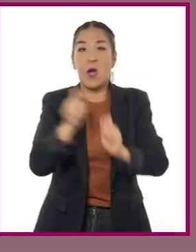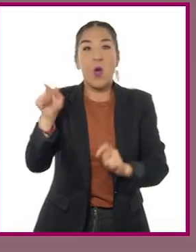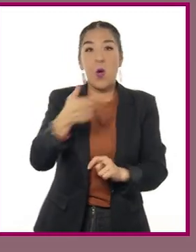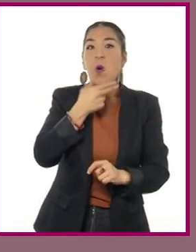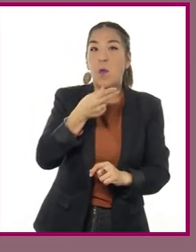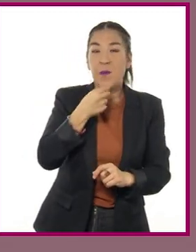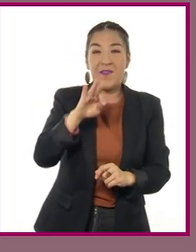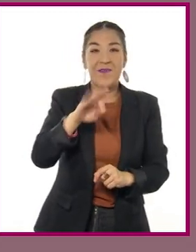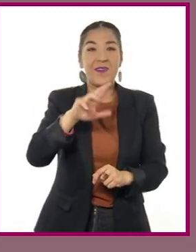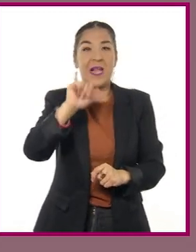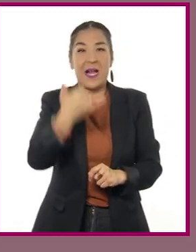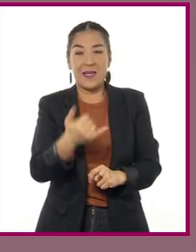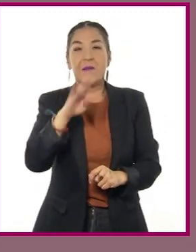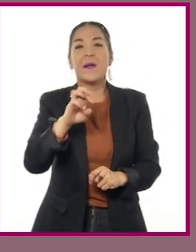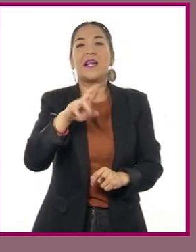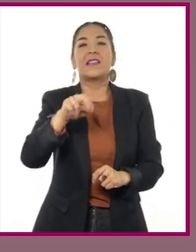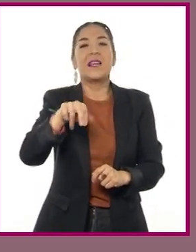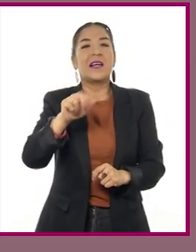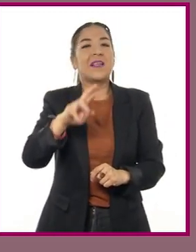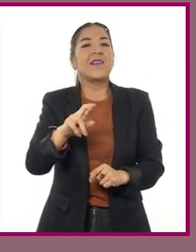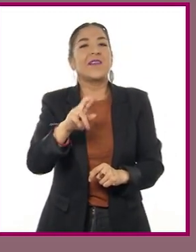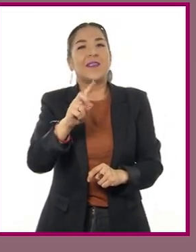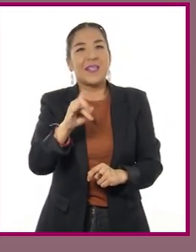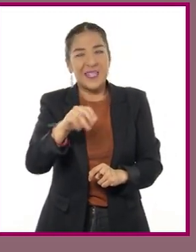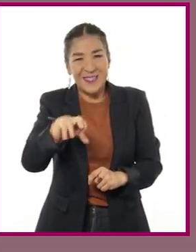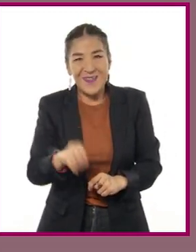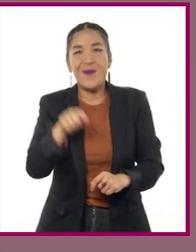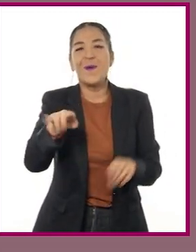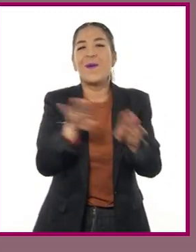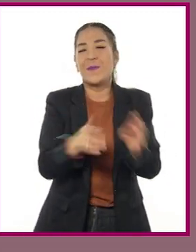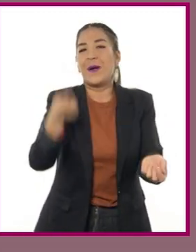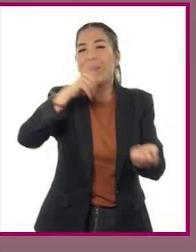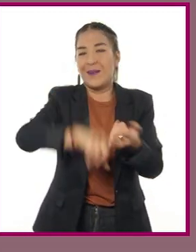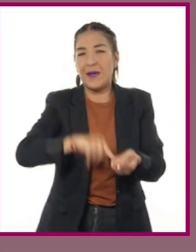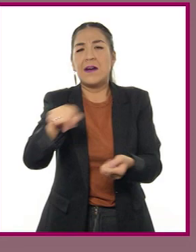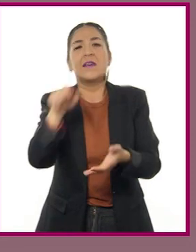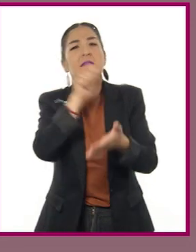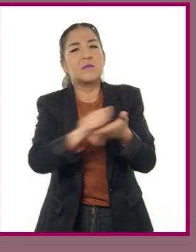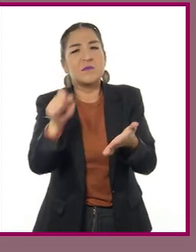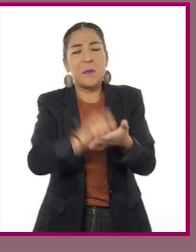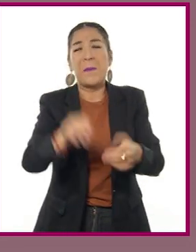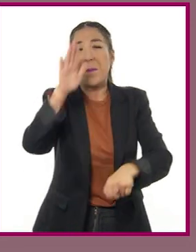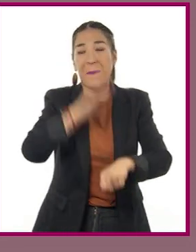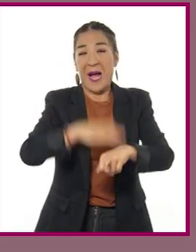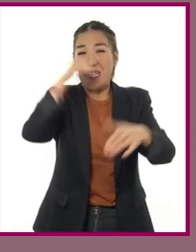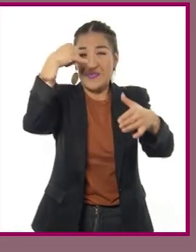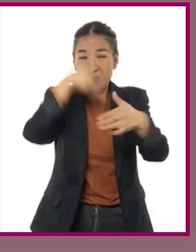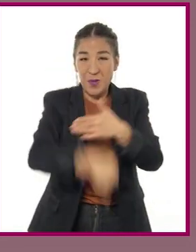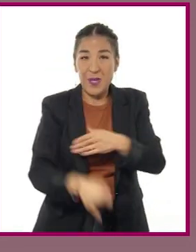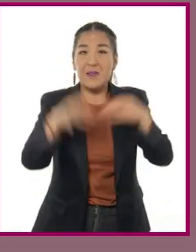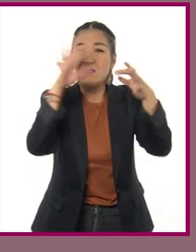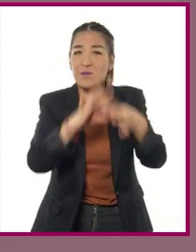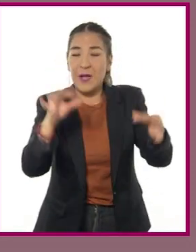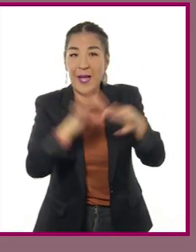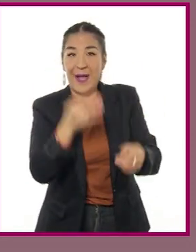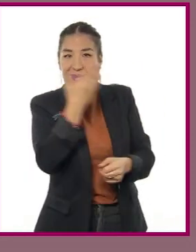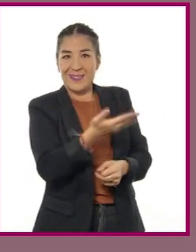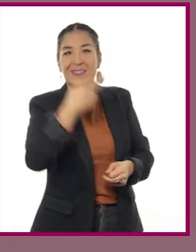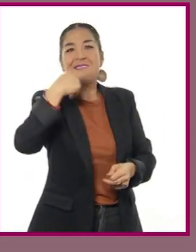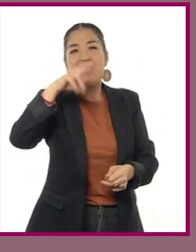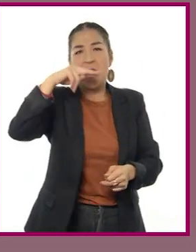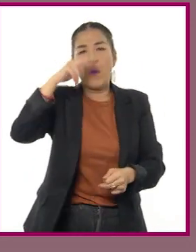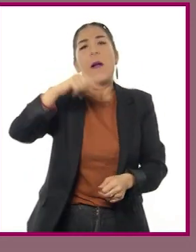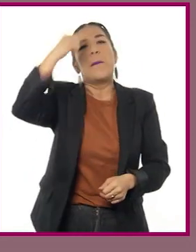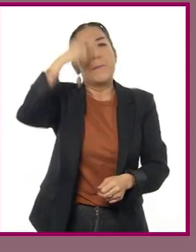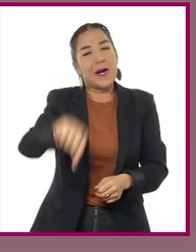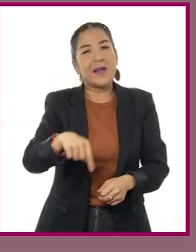Bernardino organizó la información de tal manera que en algunos casos amplió lo que se está expresado en el texto en náhuatl, con el